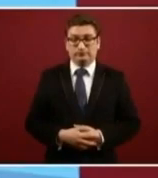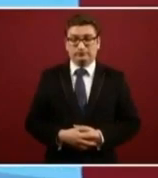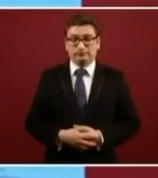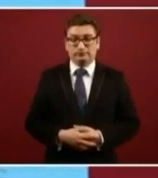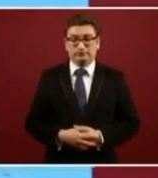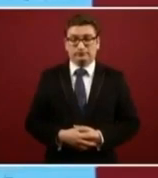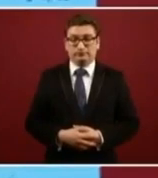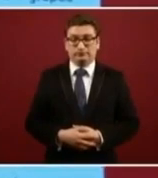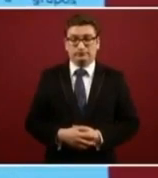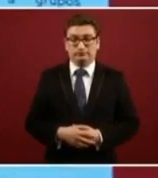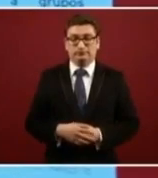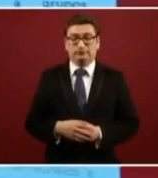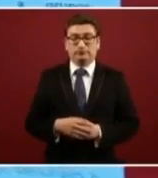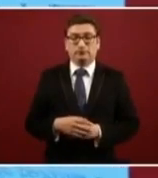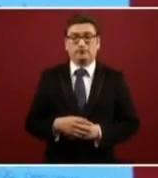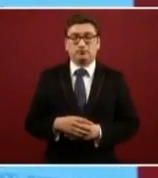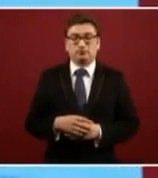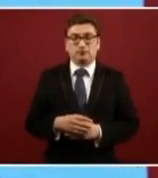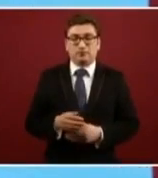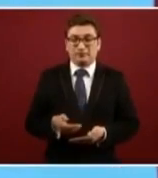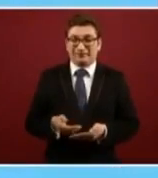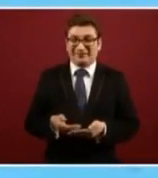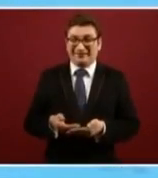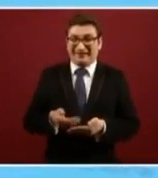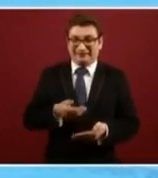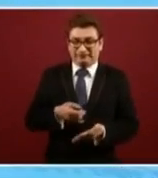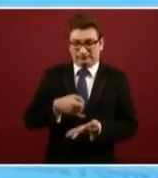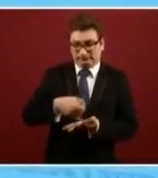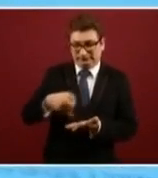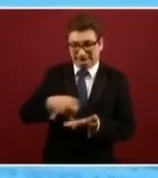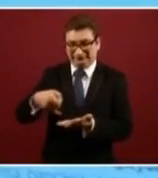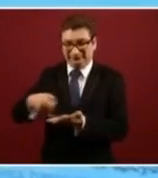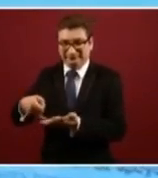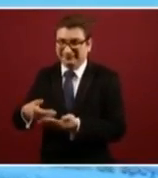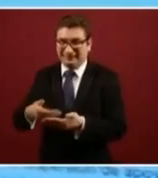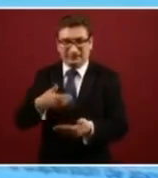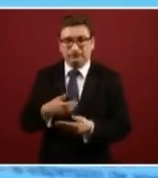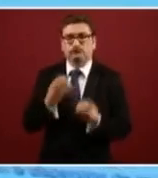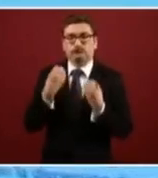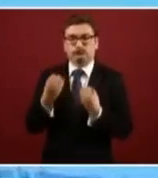llegaron a tiempo, antes de la siembra.